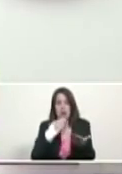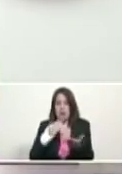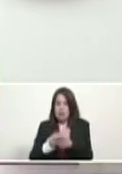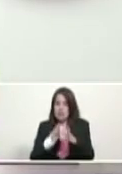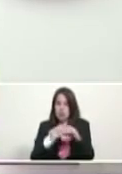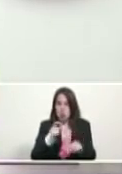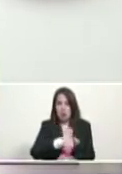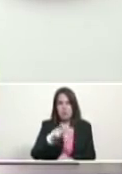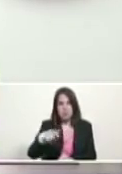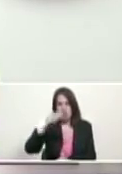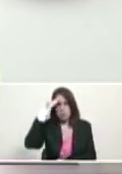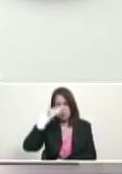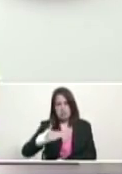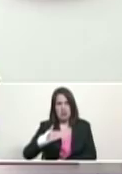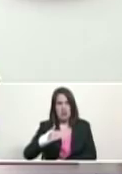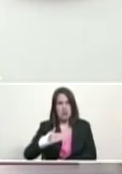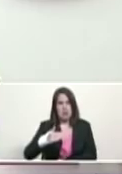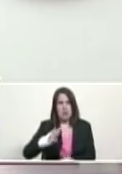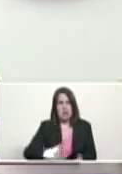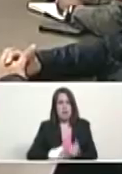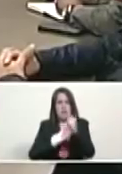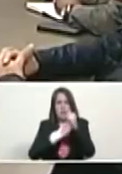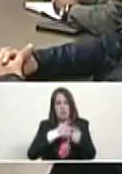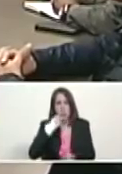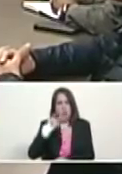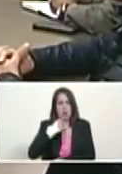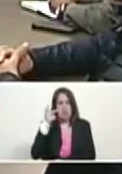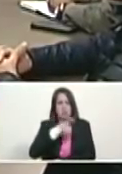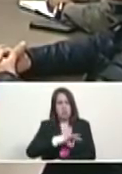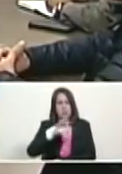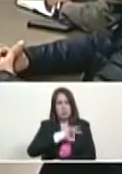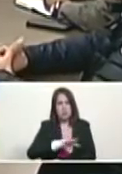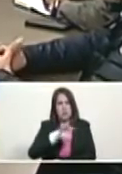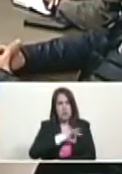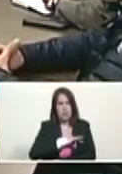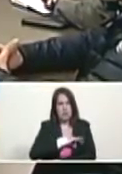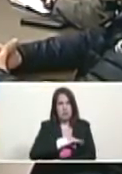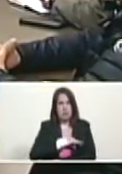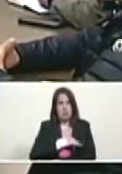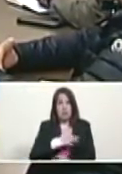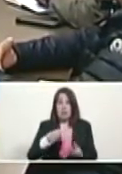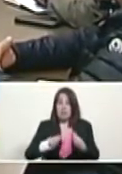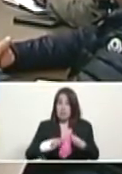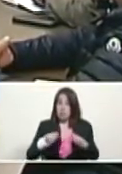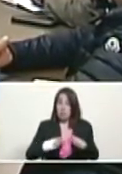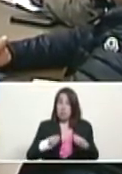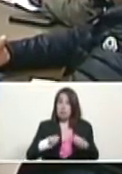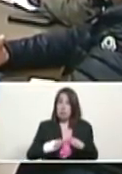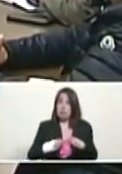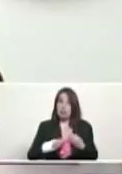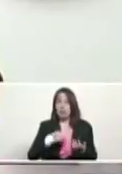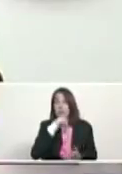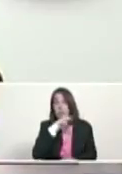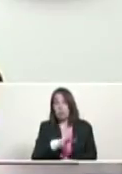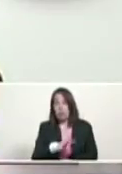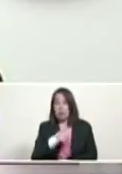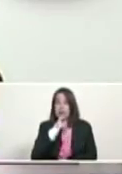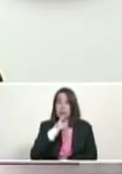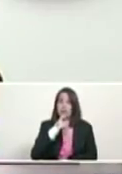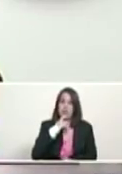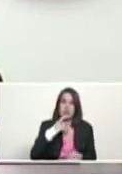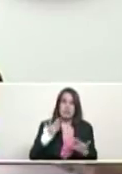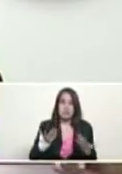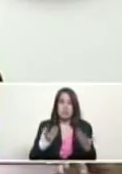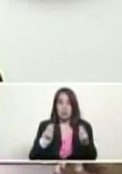civiles, militares, líderes políticos, líderes sociales. Estamos viviendo una gran epopeya.